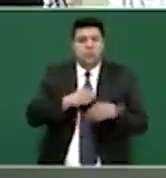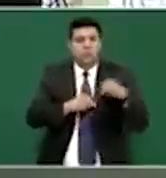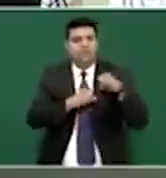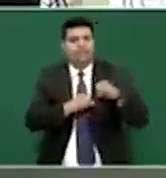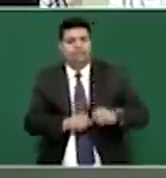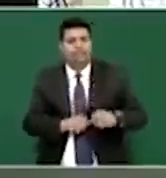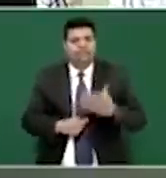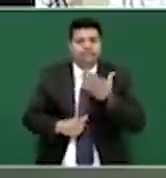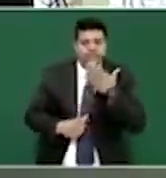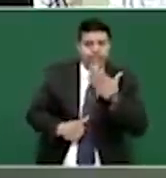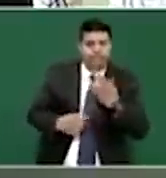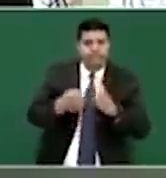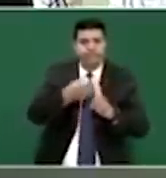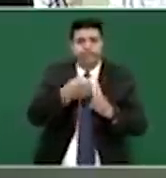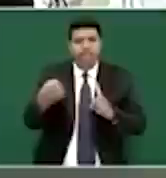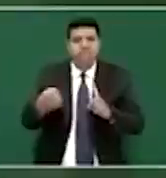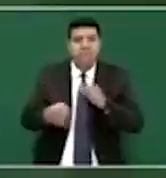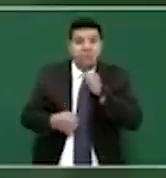está organizada,